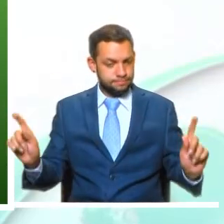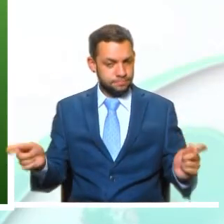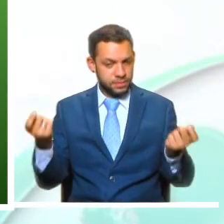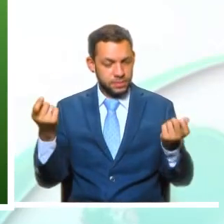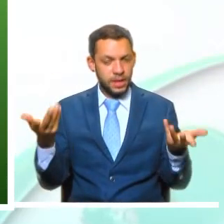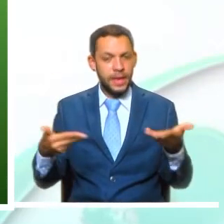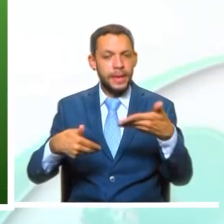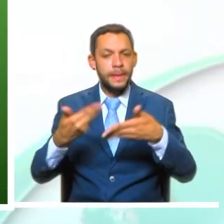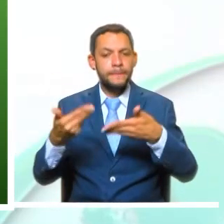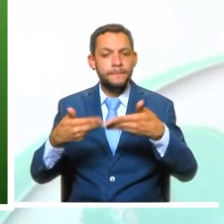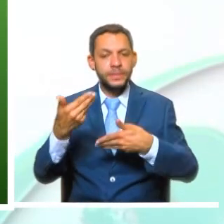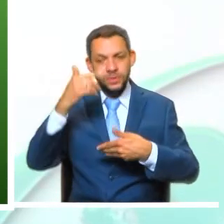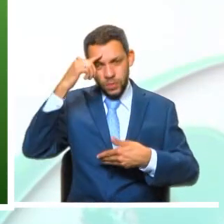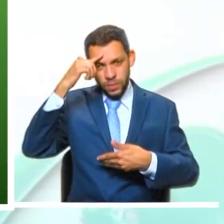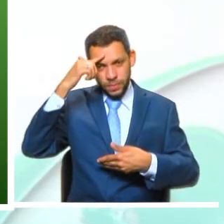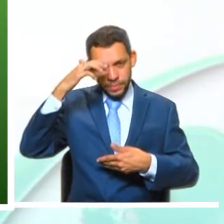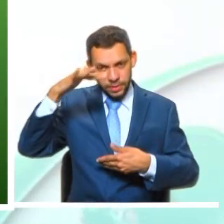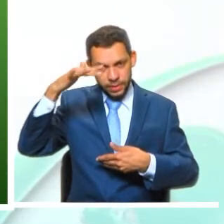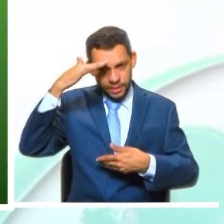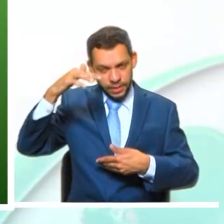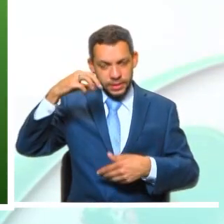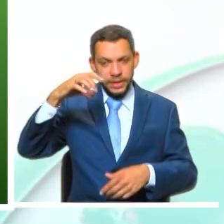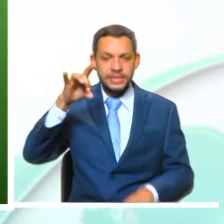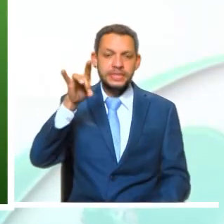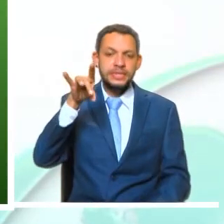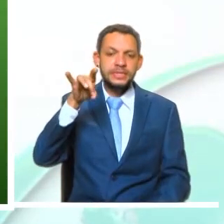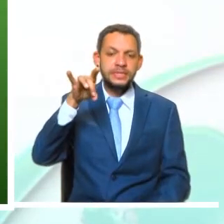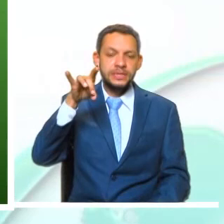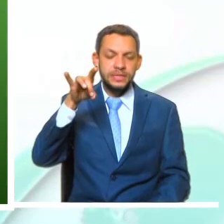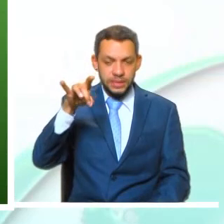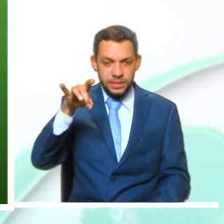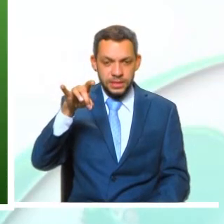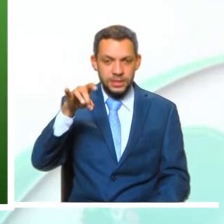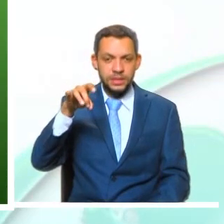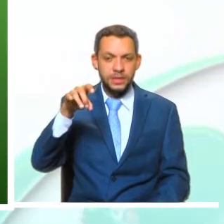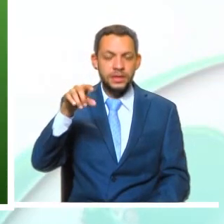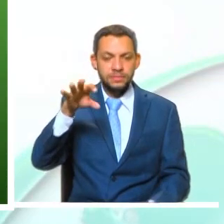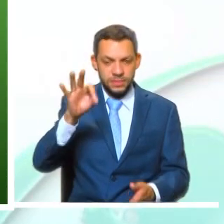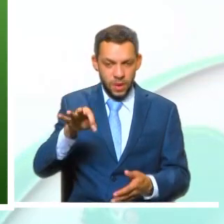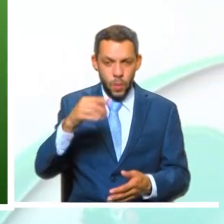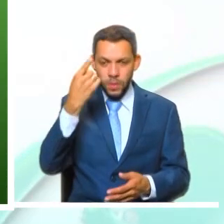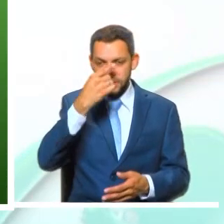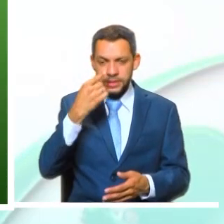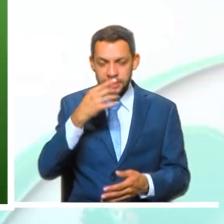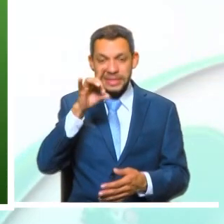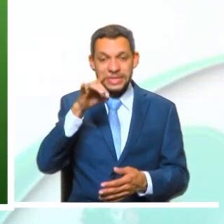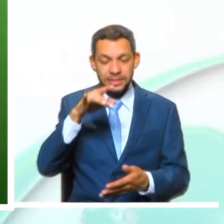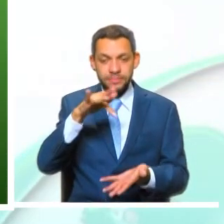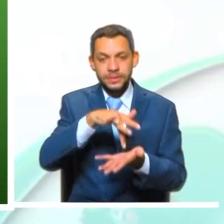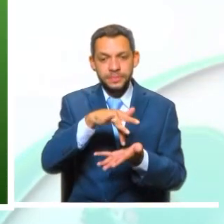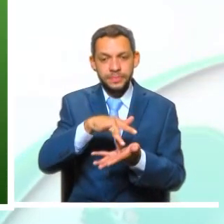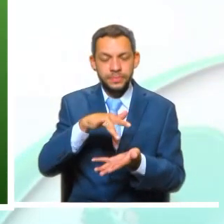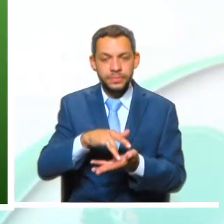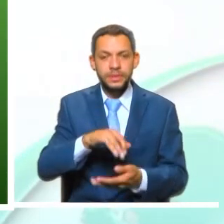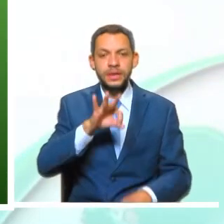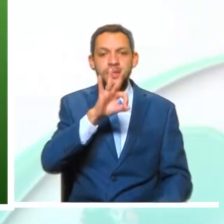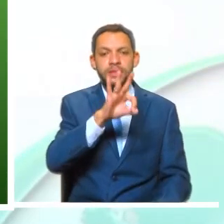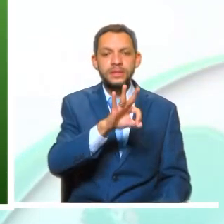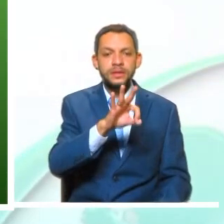cartagena este miércoles 15 de 8 y media la mañana 5 de la tarde están los teléfonos 321